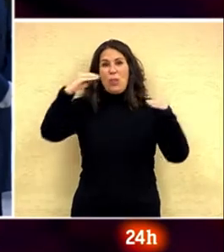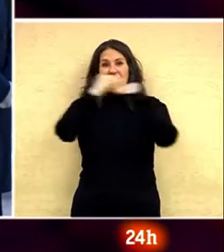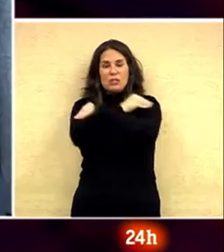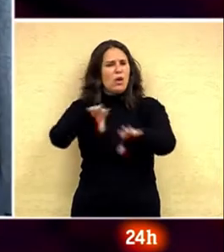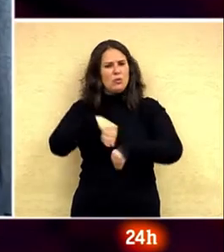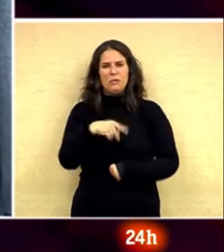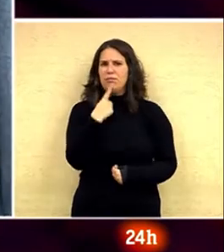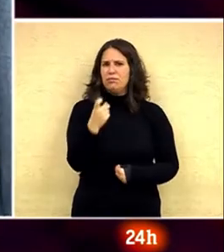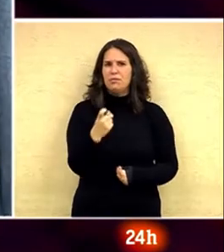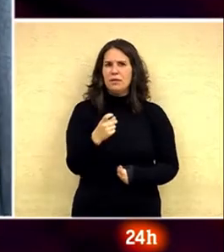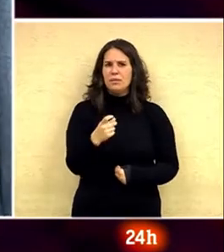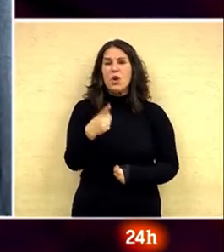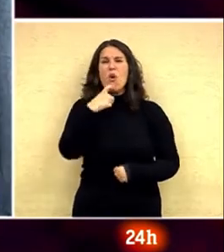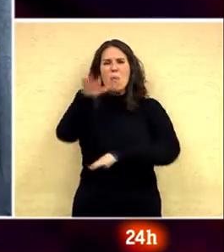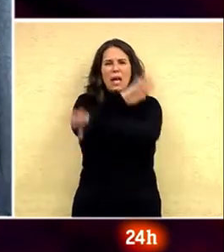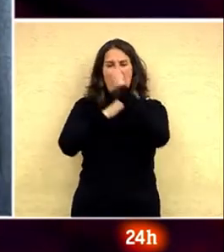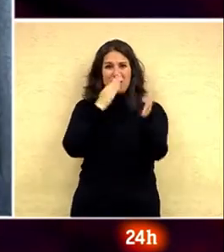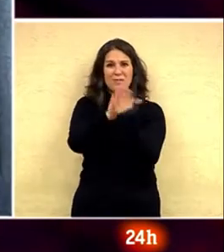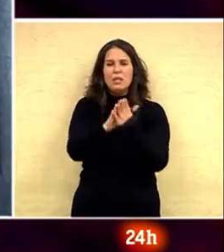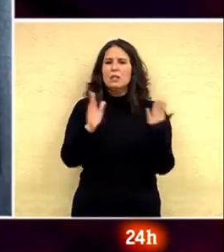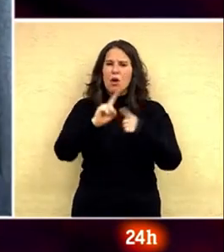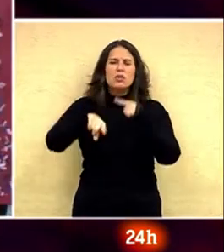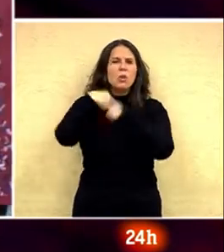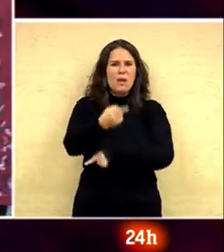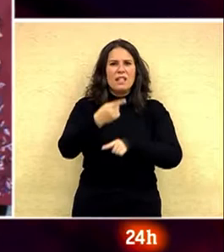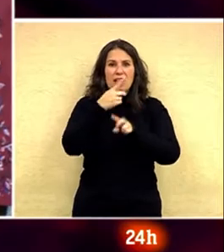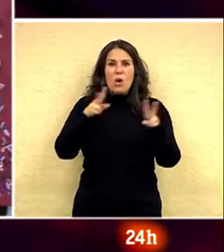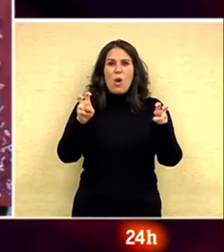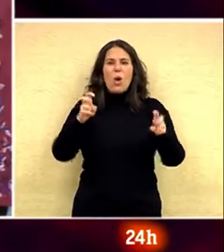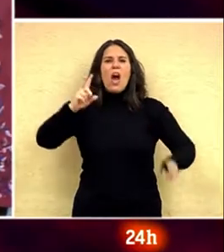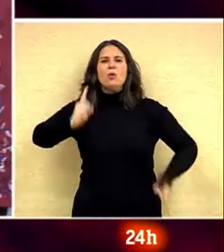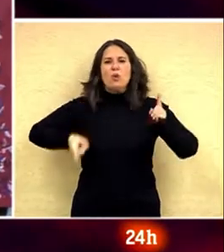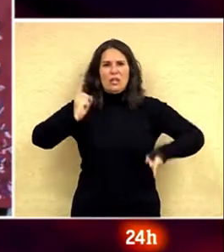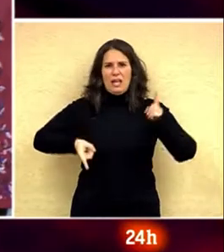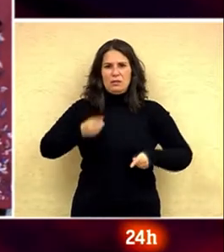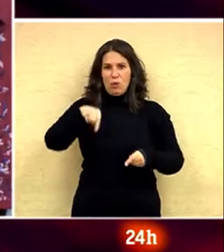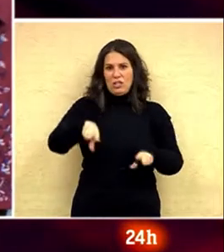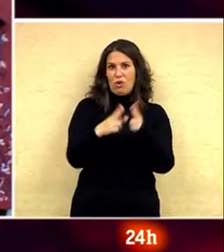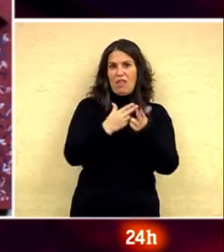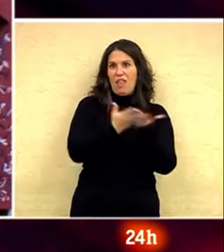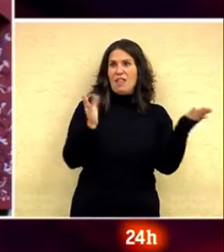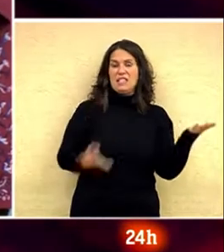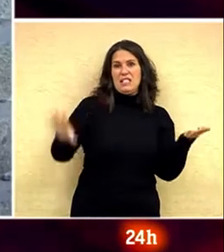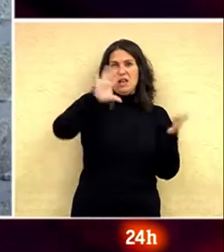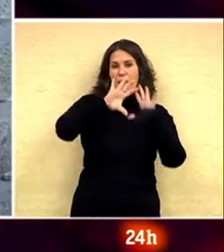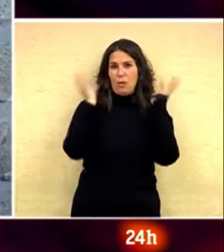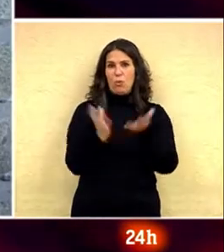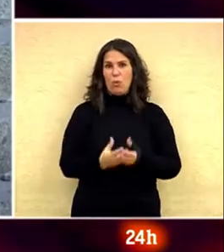de enfrentarse a la complejidad como causas profundas del atractivo del nuevo autoritarismo en nuestras